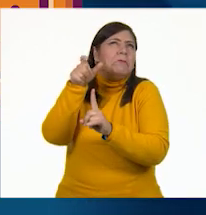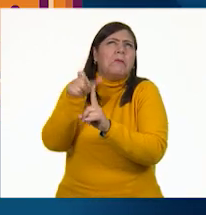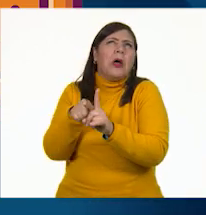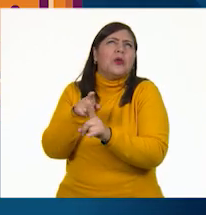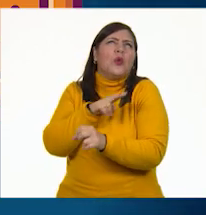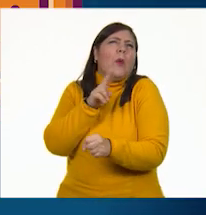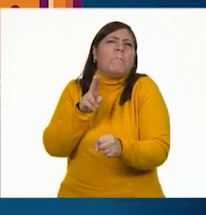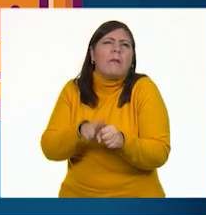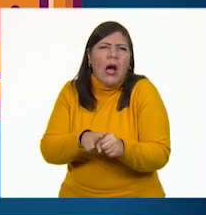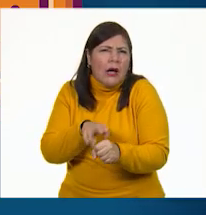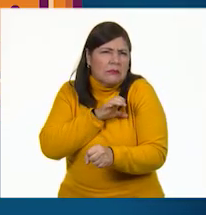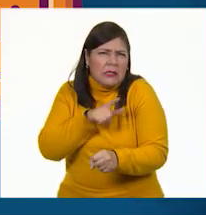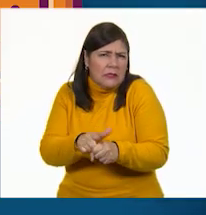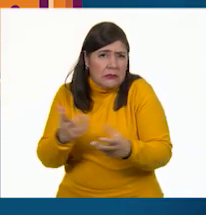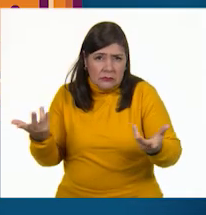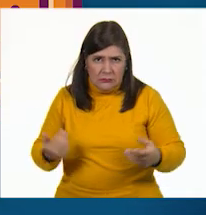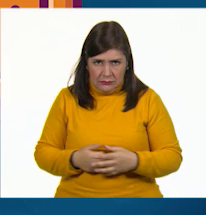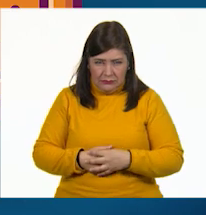especial.